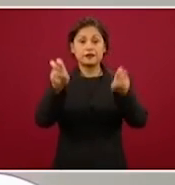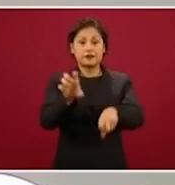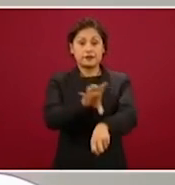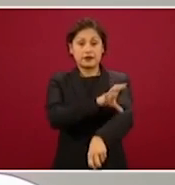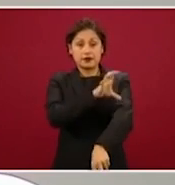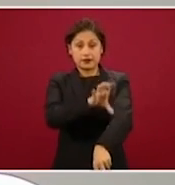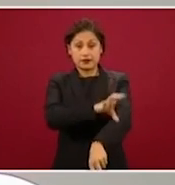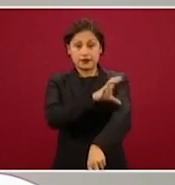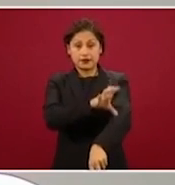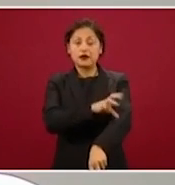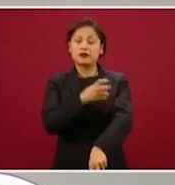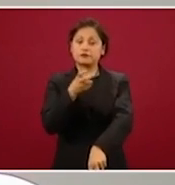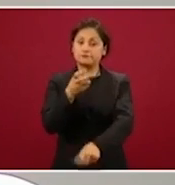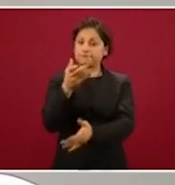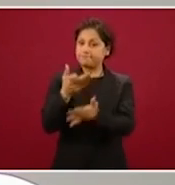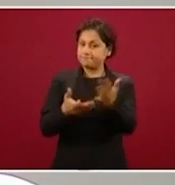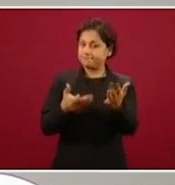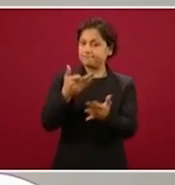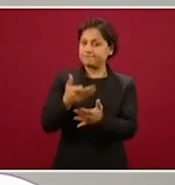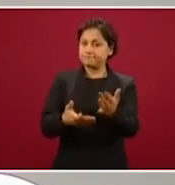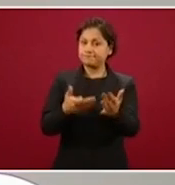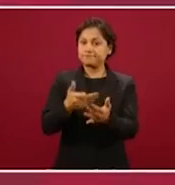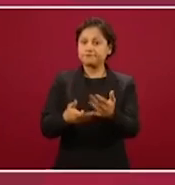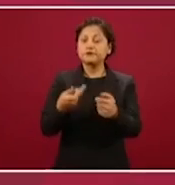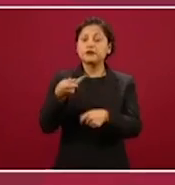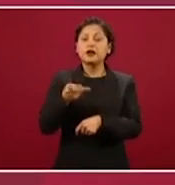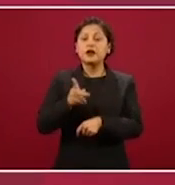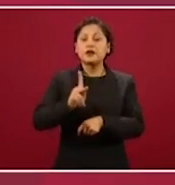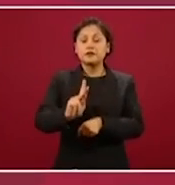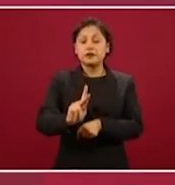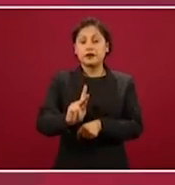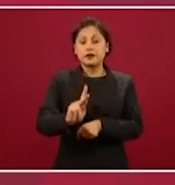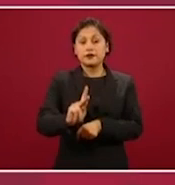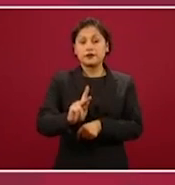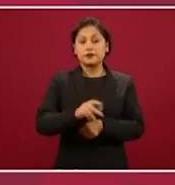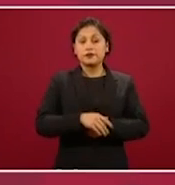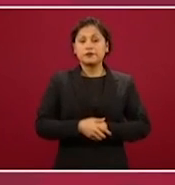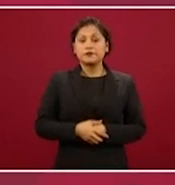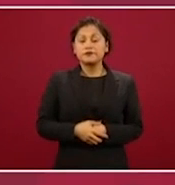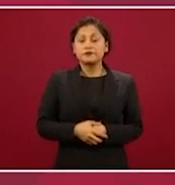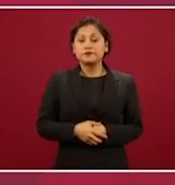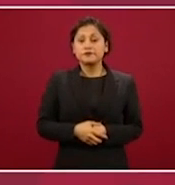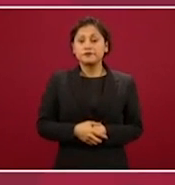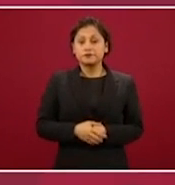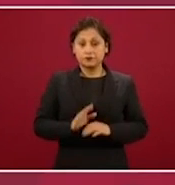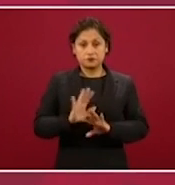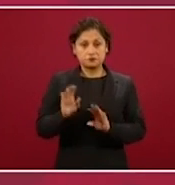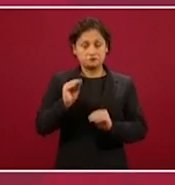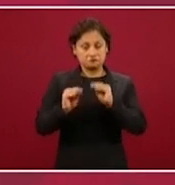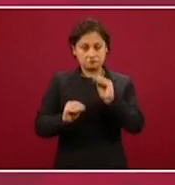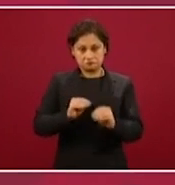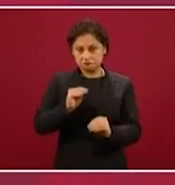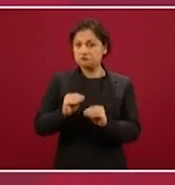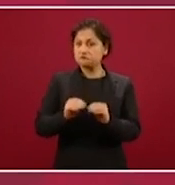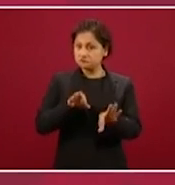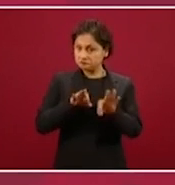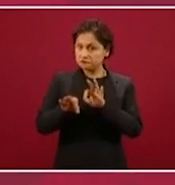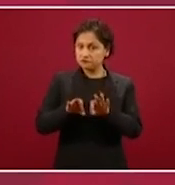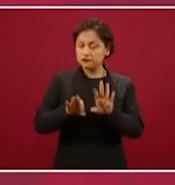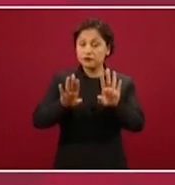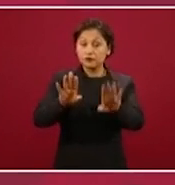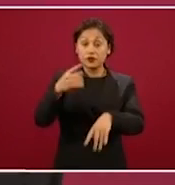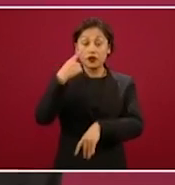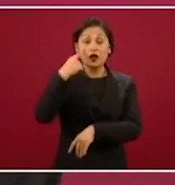energético, pero ya se está trabajando. Hoy precisamente tengo una